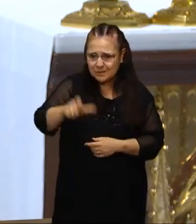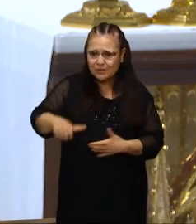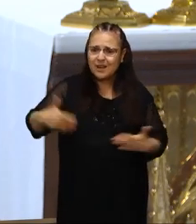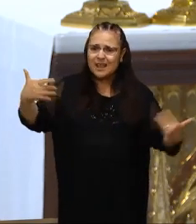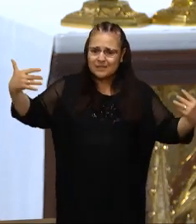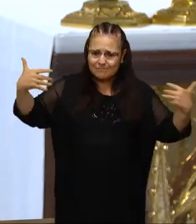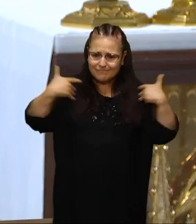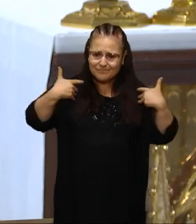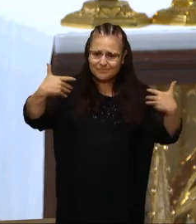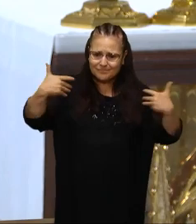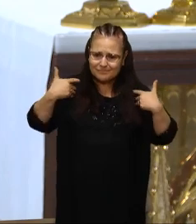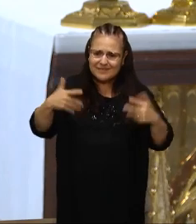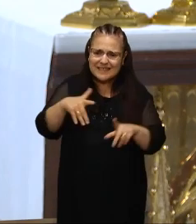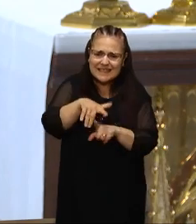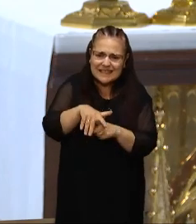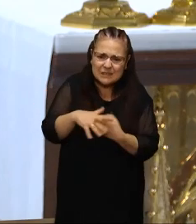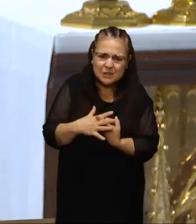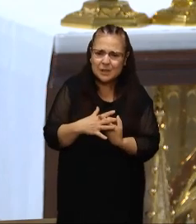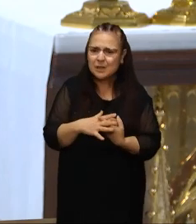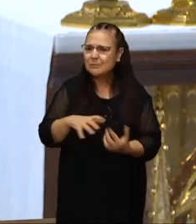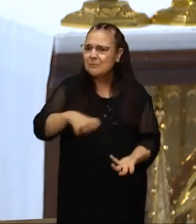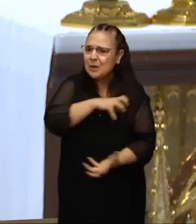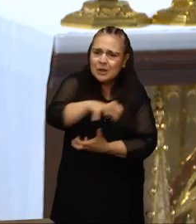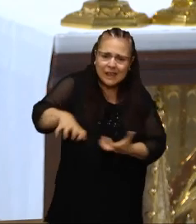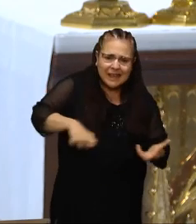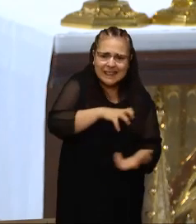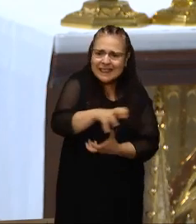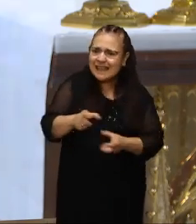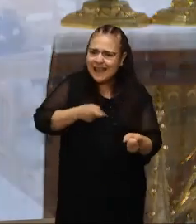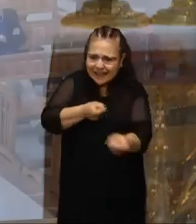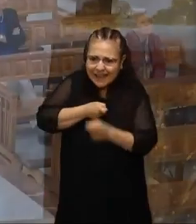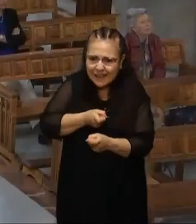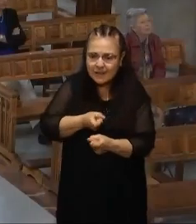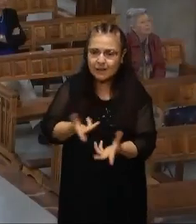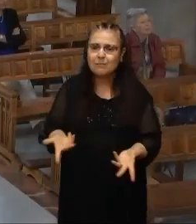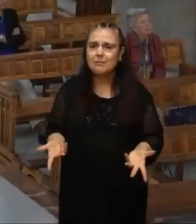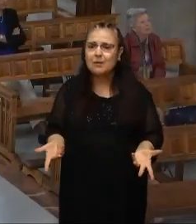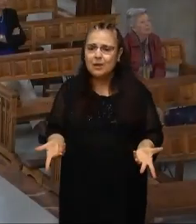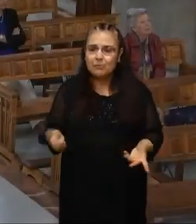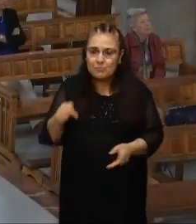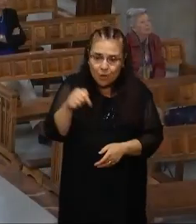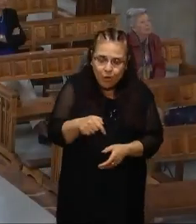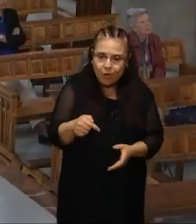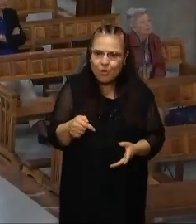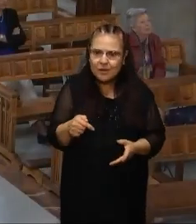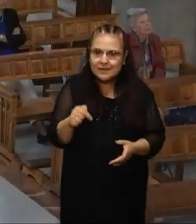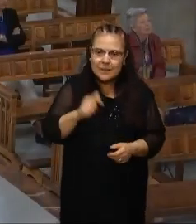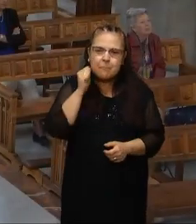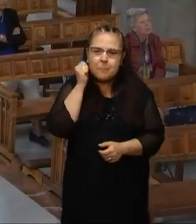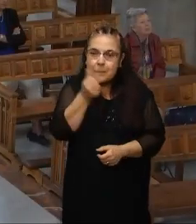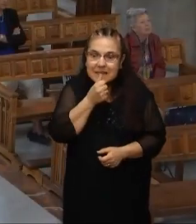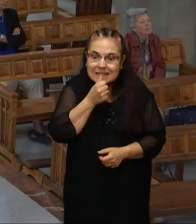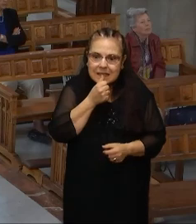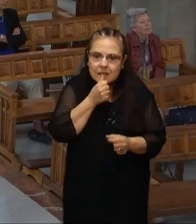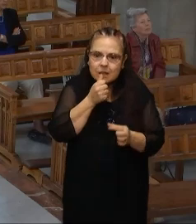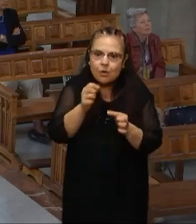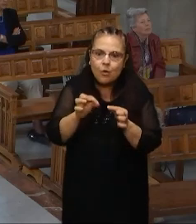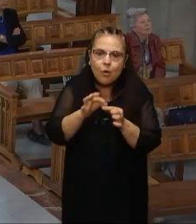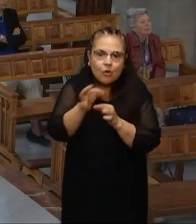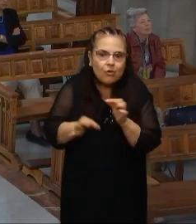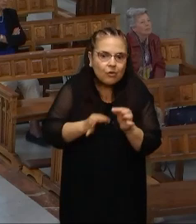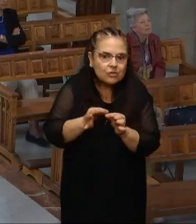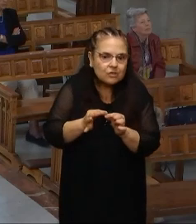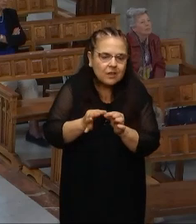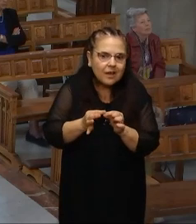una situación de violencia y de guerra. Y me quiero detener sencillamente en este misterio del Rosario,